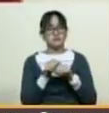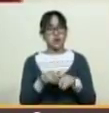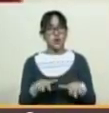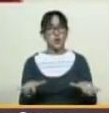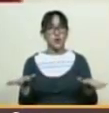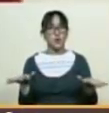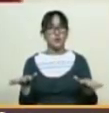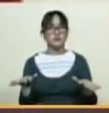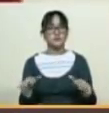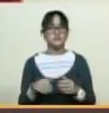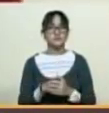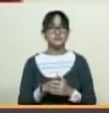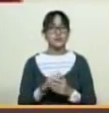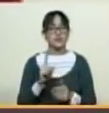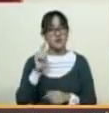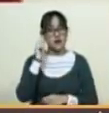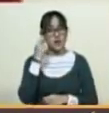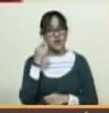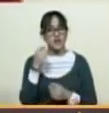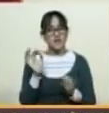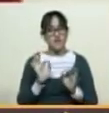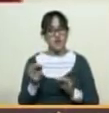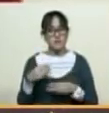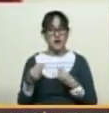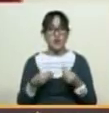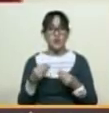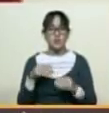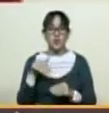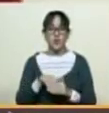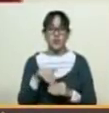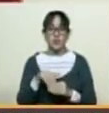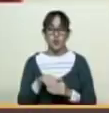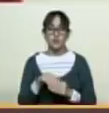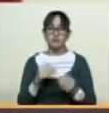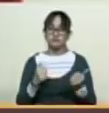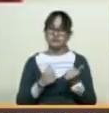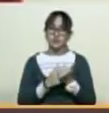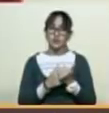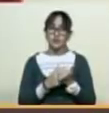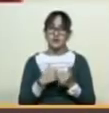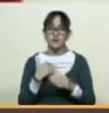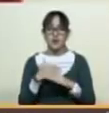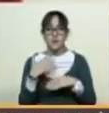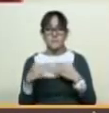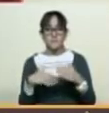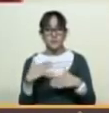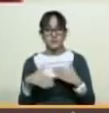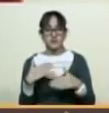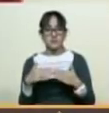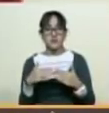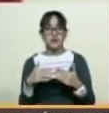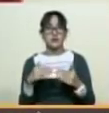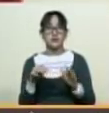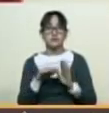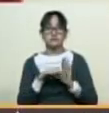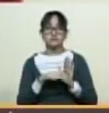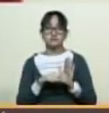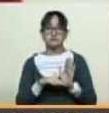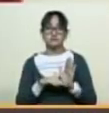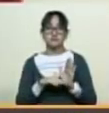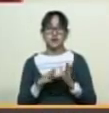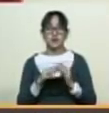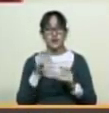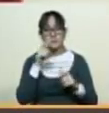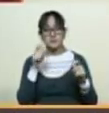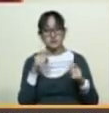que nosotros podamos hacer, recordarles los mecanismos para el voto asistido, así como el procedimiento que se establece, que estará para que todas